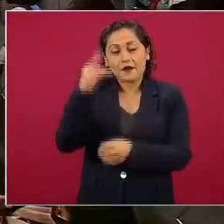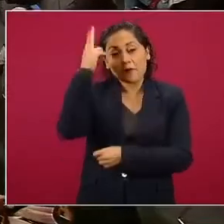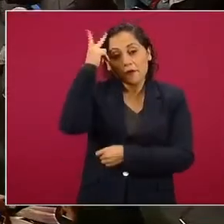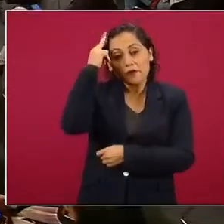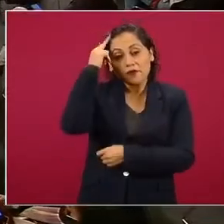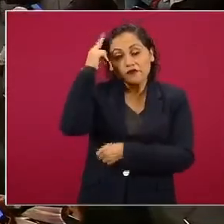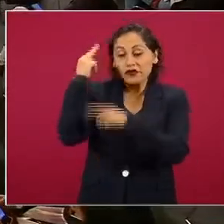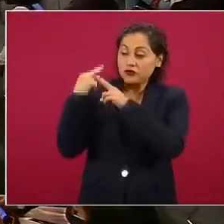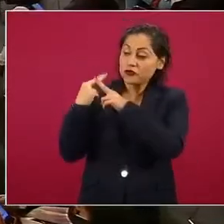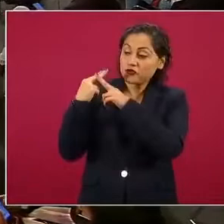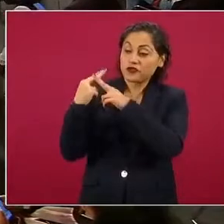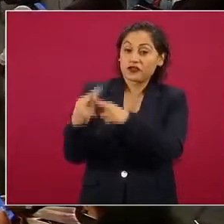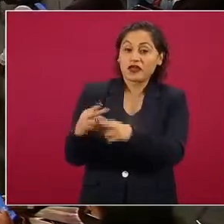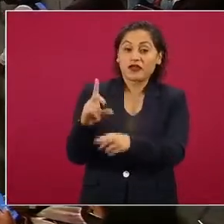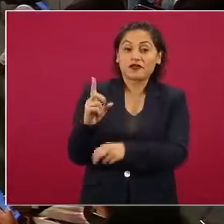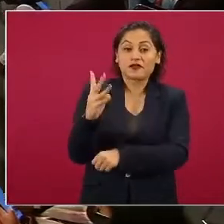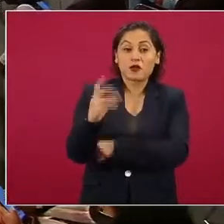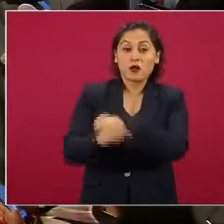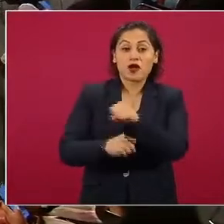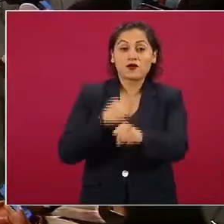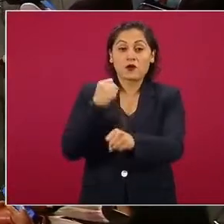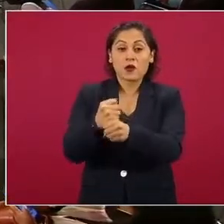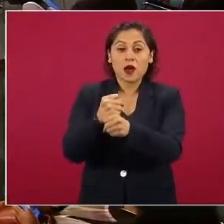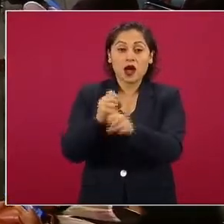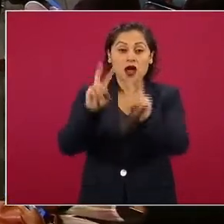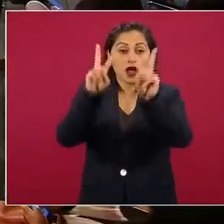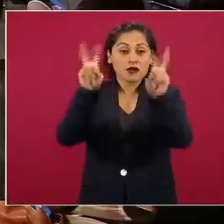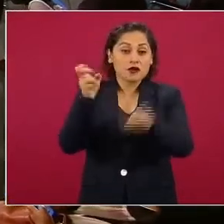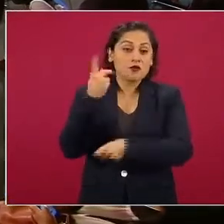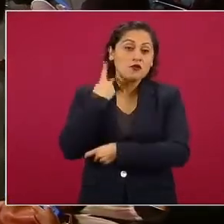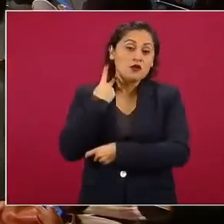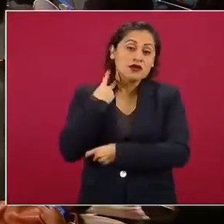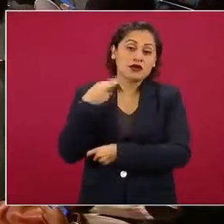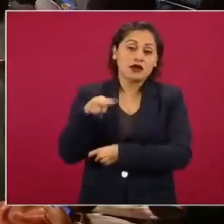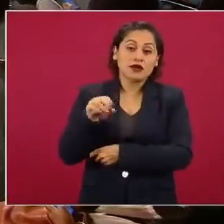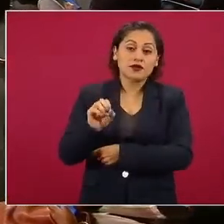años, la política neoliberal